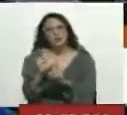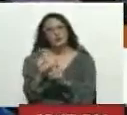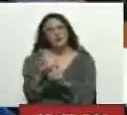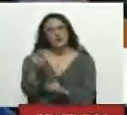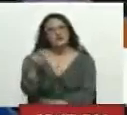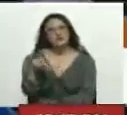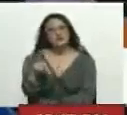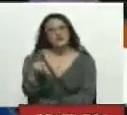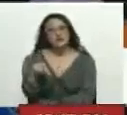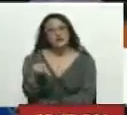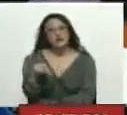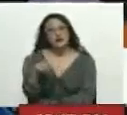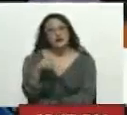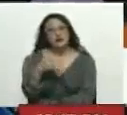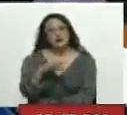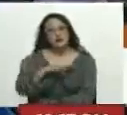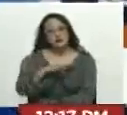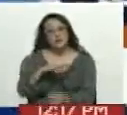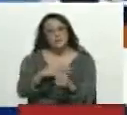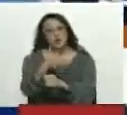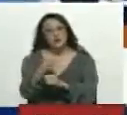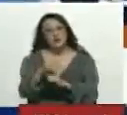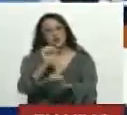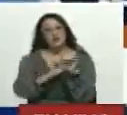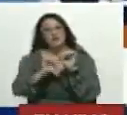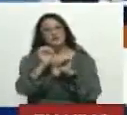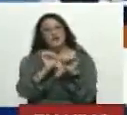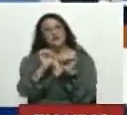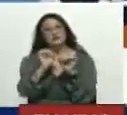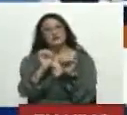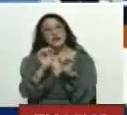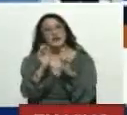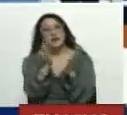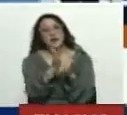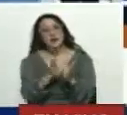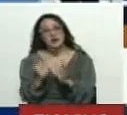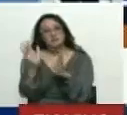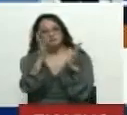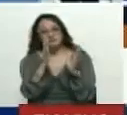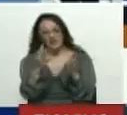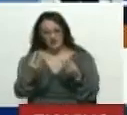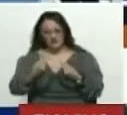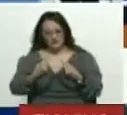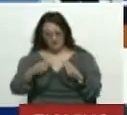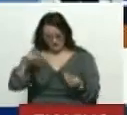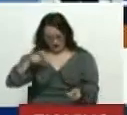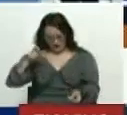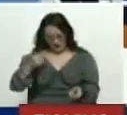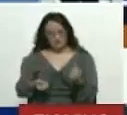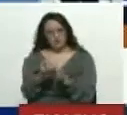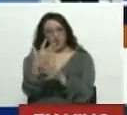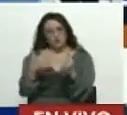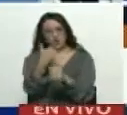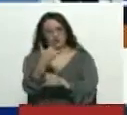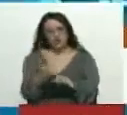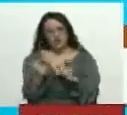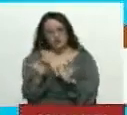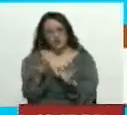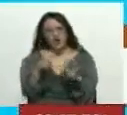necesidad de poner tener proyectos en defensa del medio ambiente y de la vida de la necesidad de poder crear proyectos para